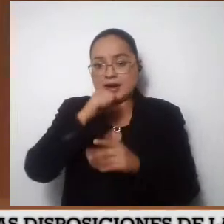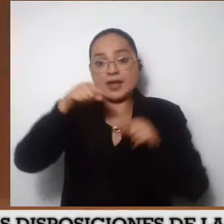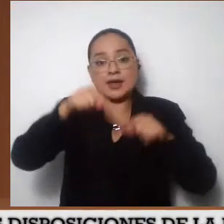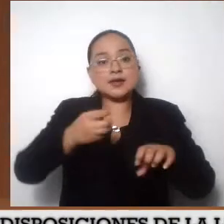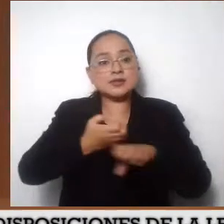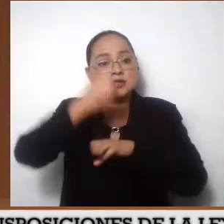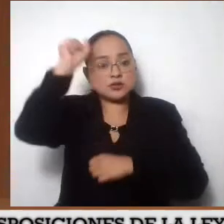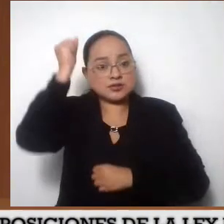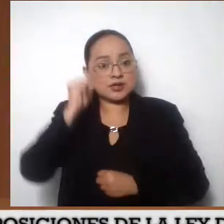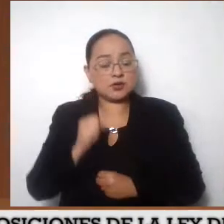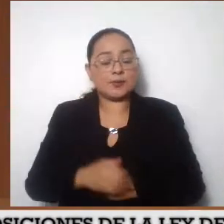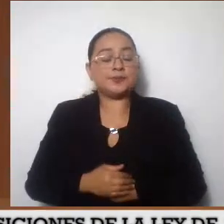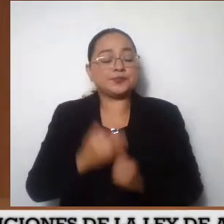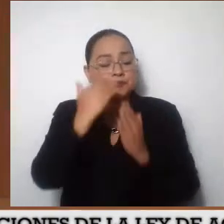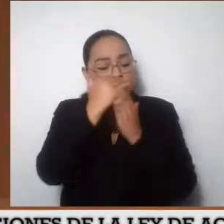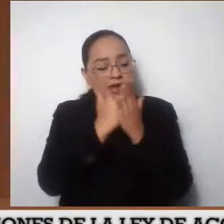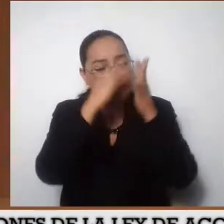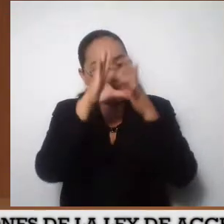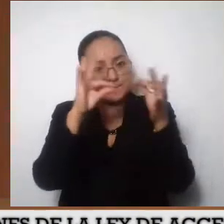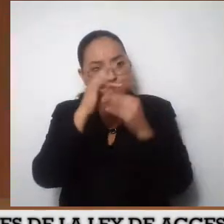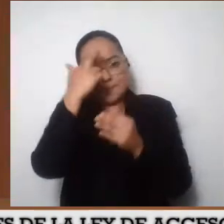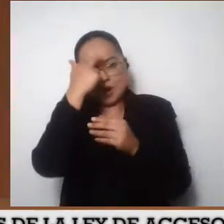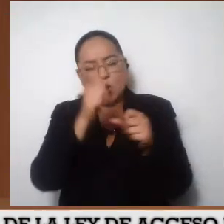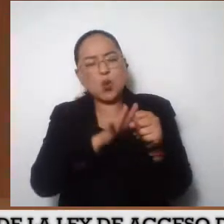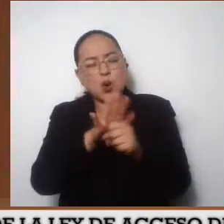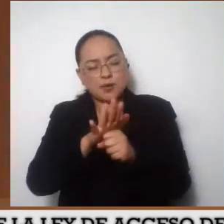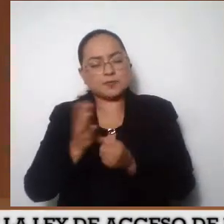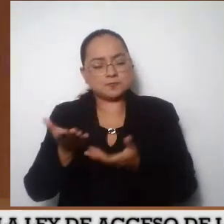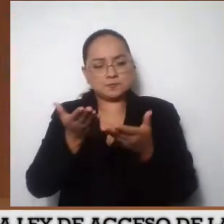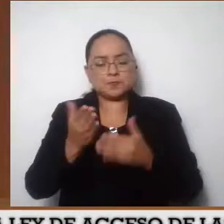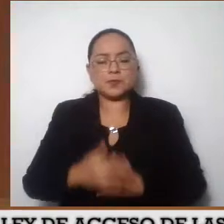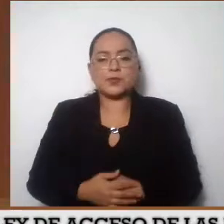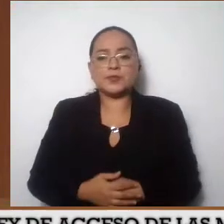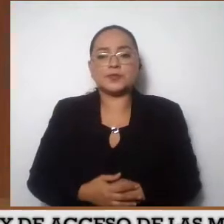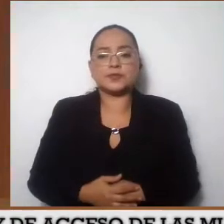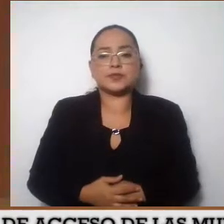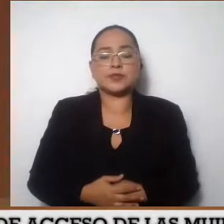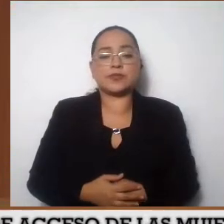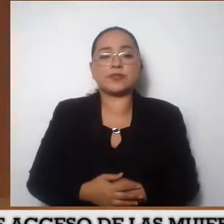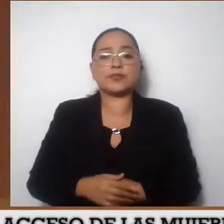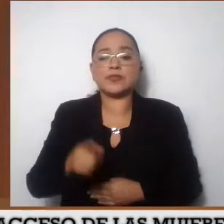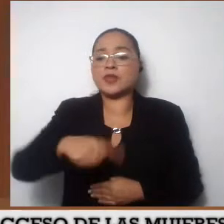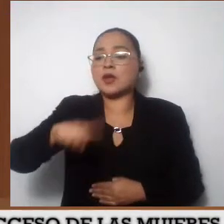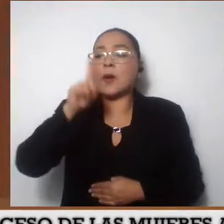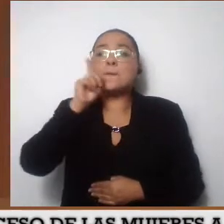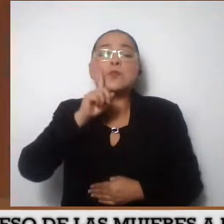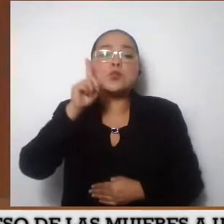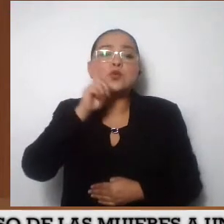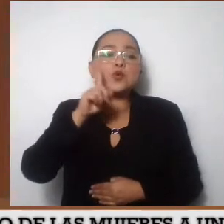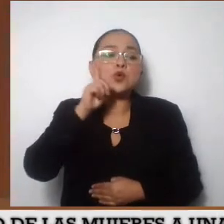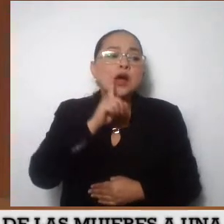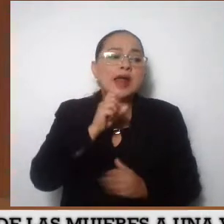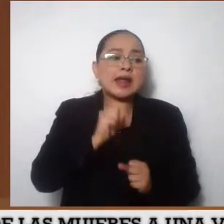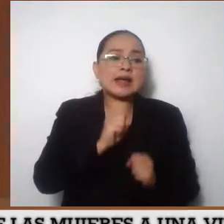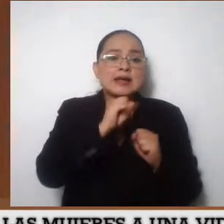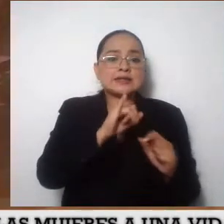Sinaloa, al tenor de la siguiente exposición de motivos. Las mujeres que transitan de forma clandestina por las rutas terrestres